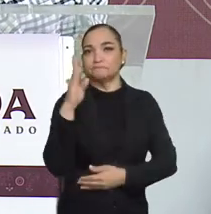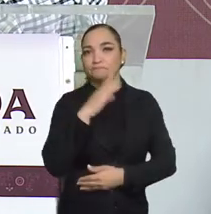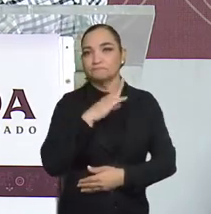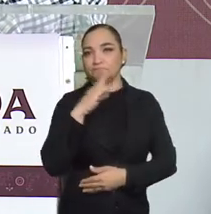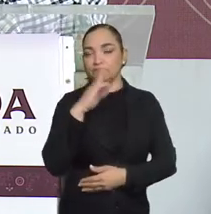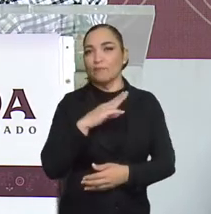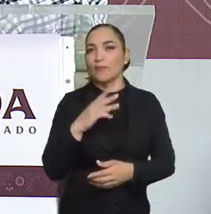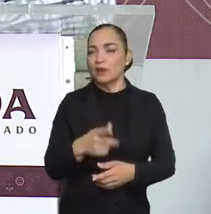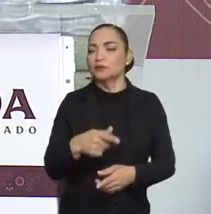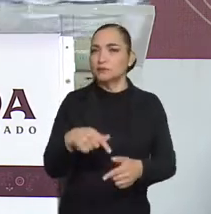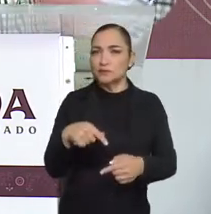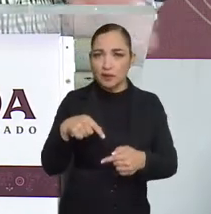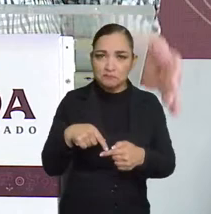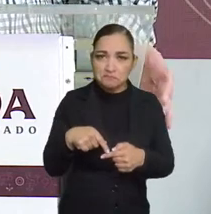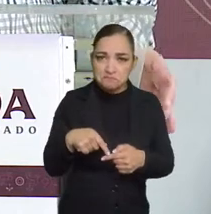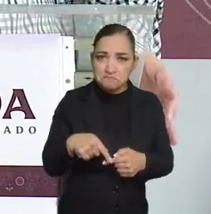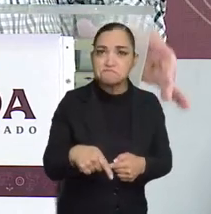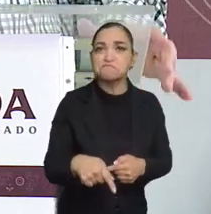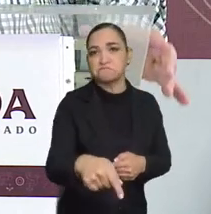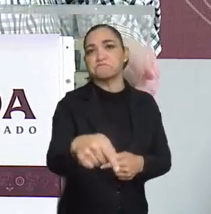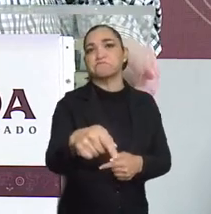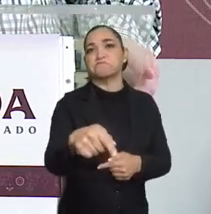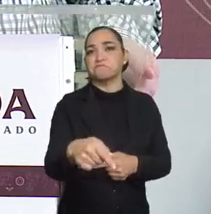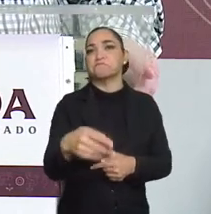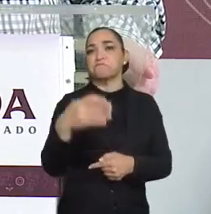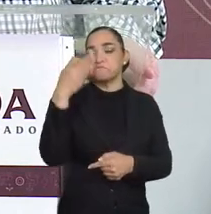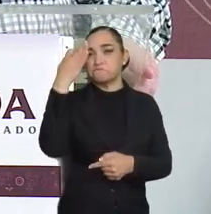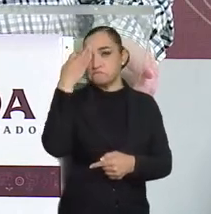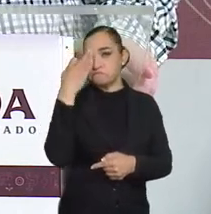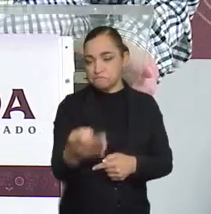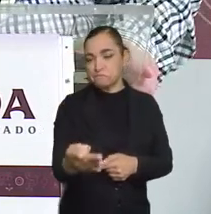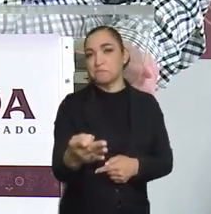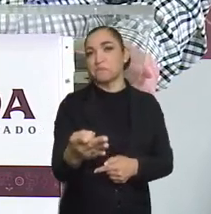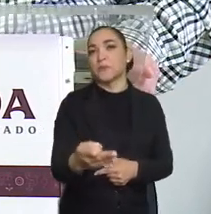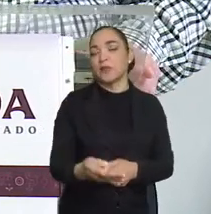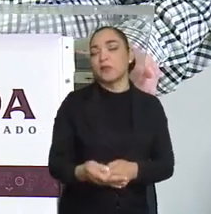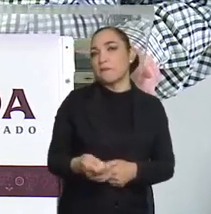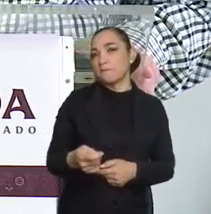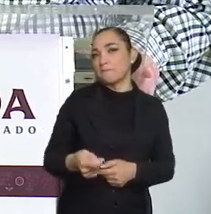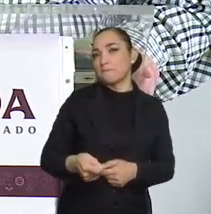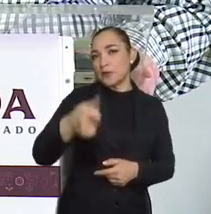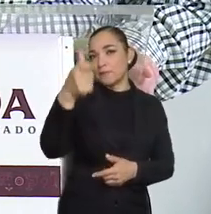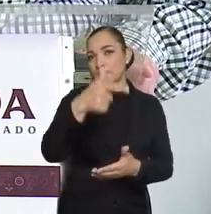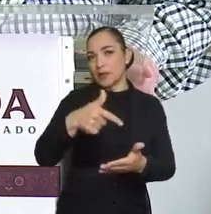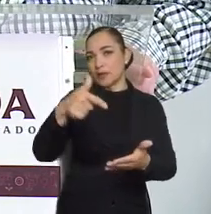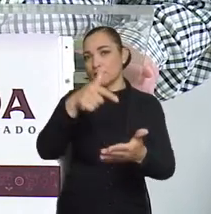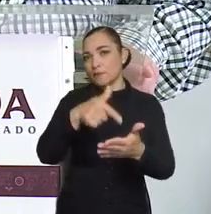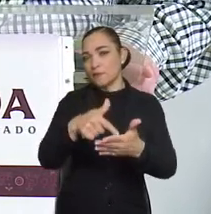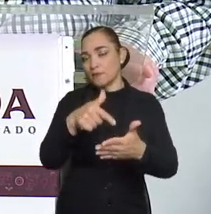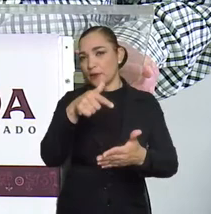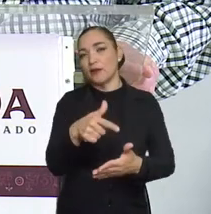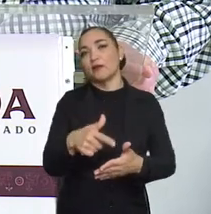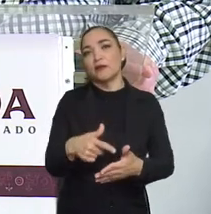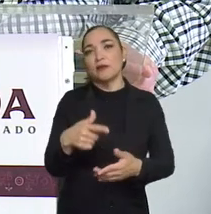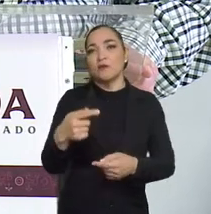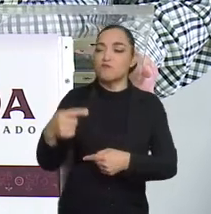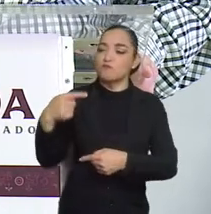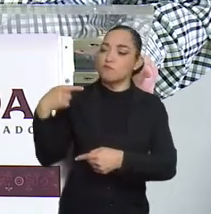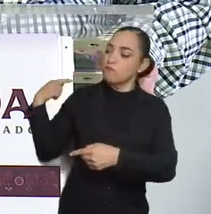tiempo ahí con ese equipo, que es un equipo que ha estado en la primera línea en los últimos años, ¿no? Varios años, y ha